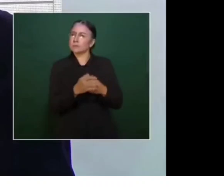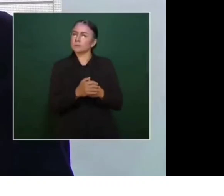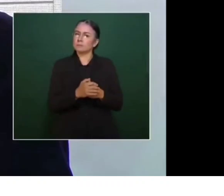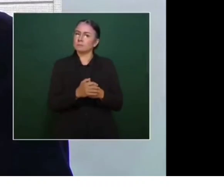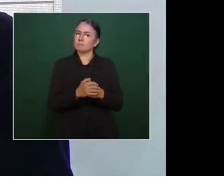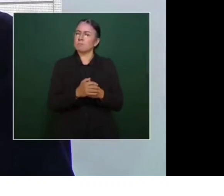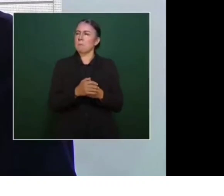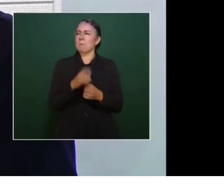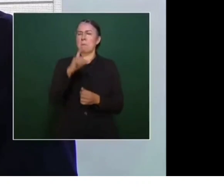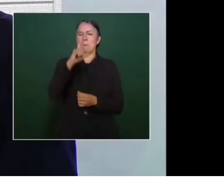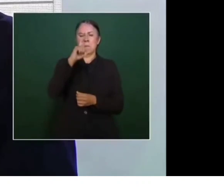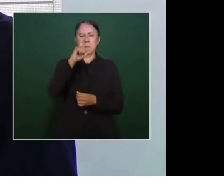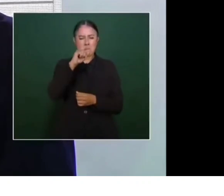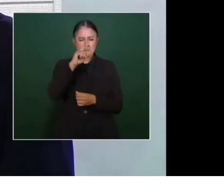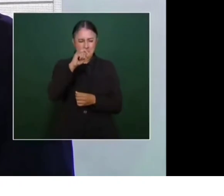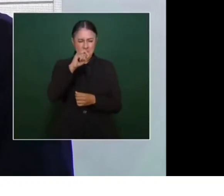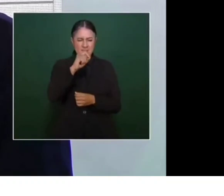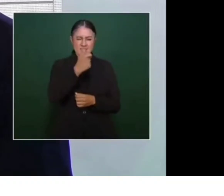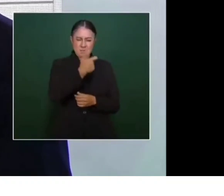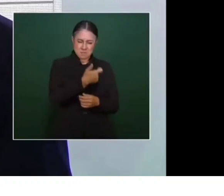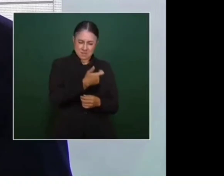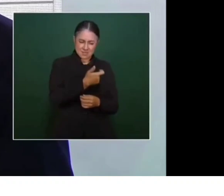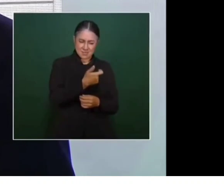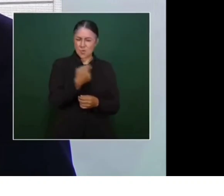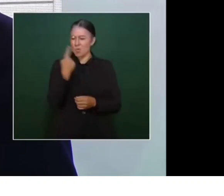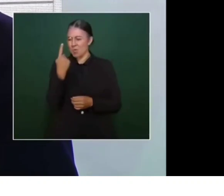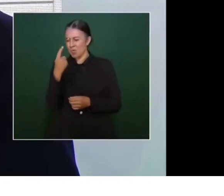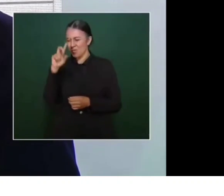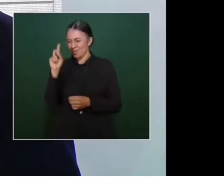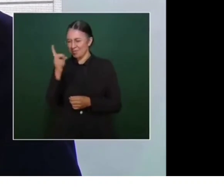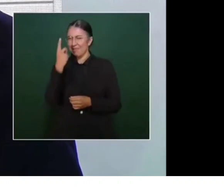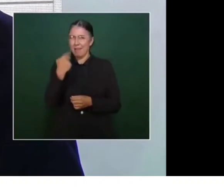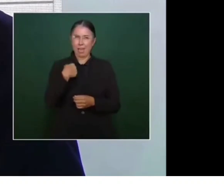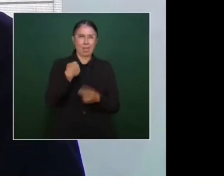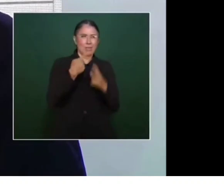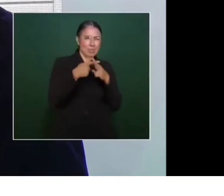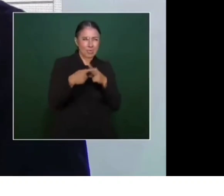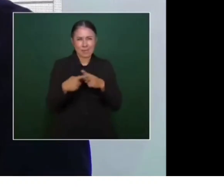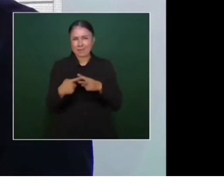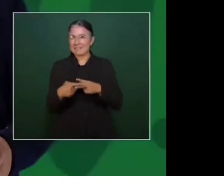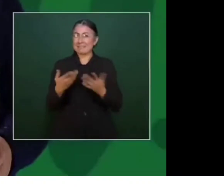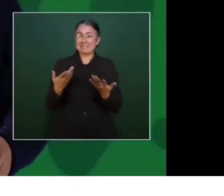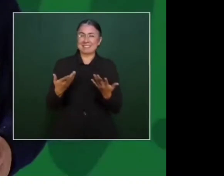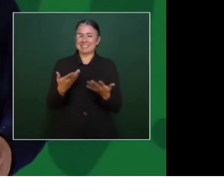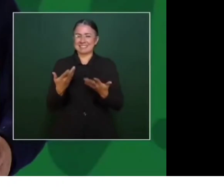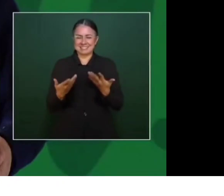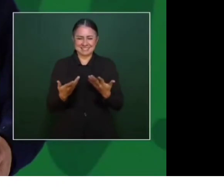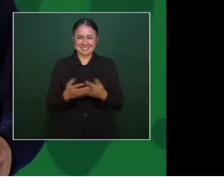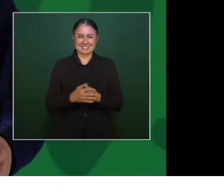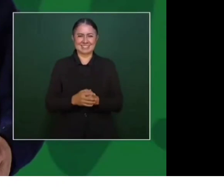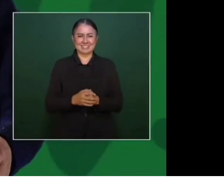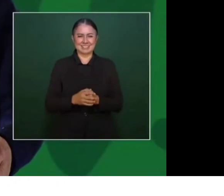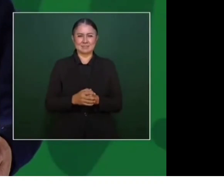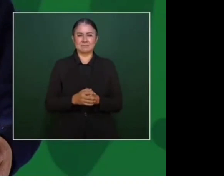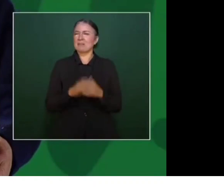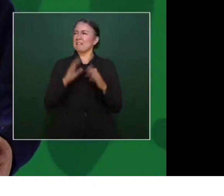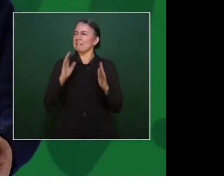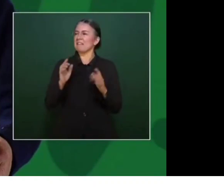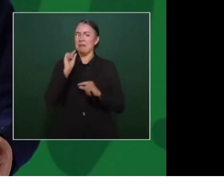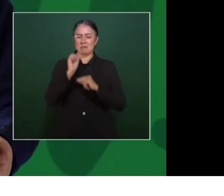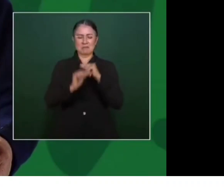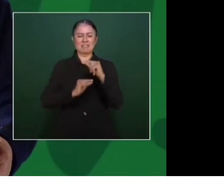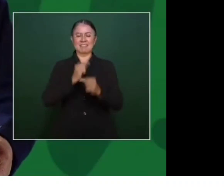de 20 pesos por dólar, pero ya no está así. Ya, está ya recuperándose el